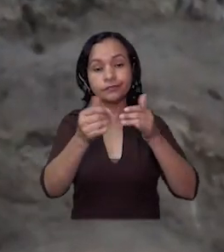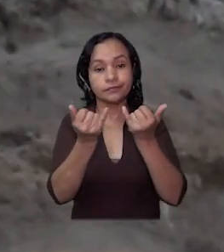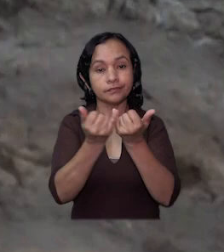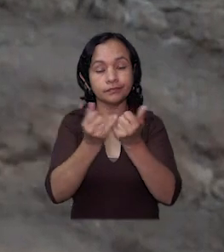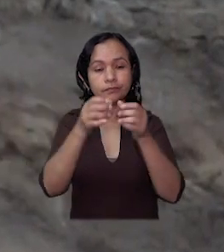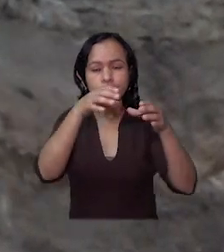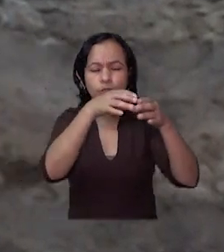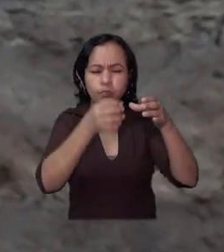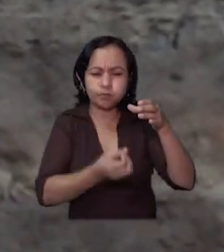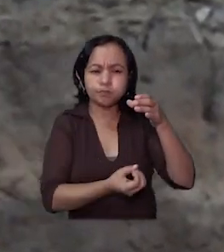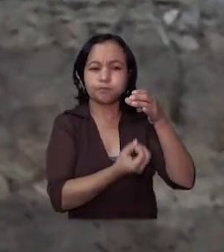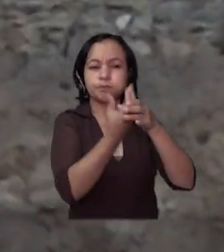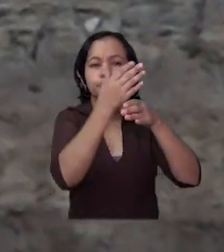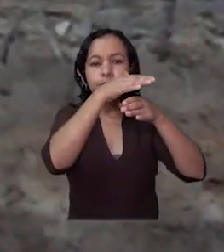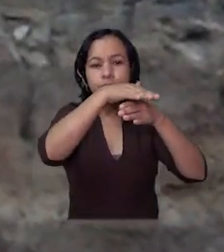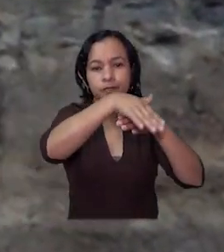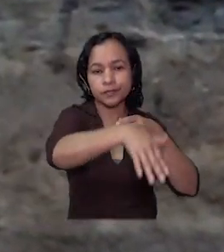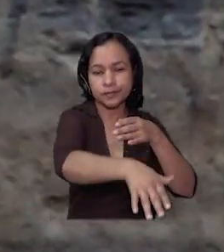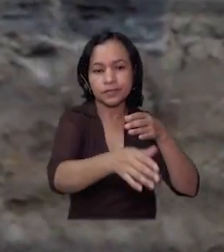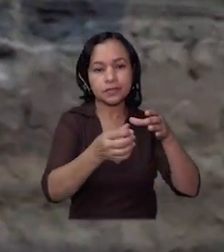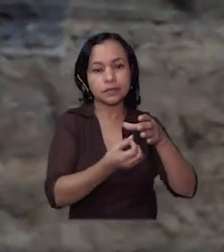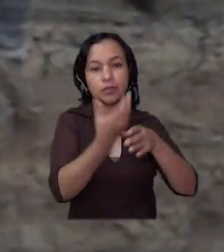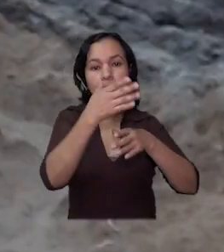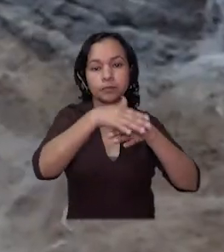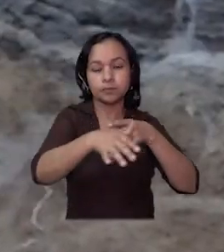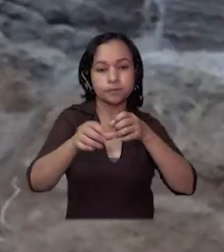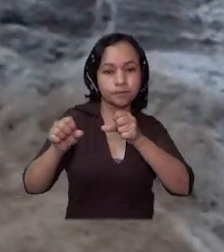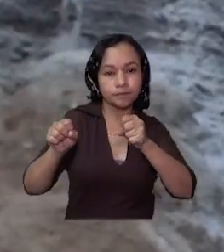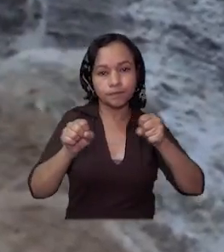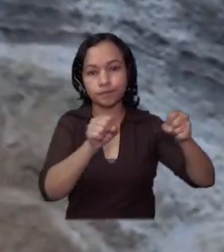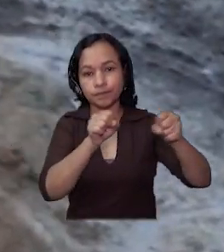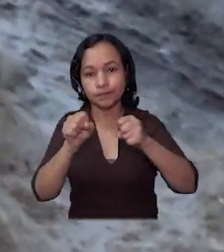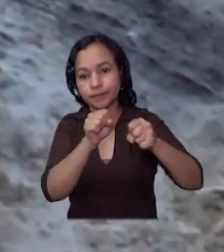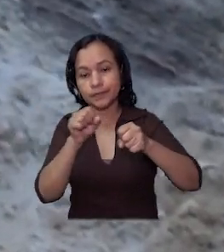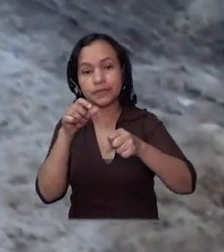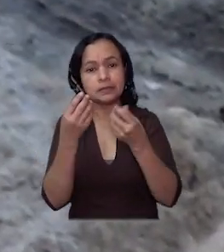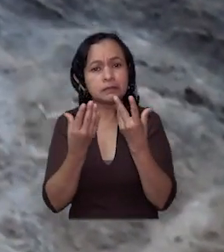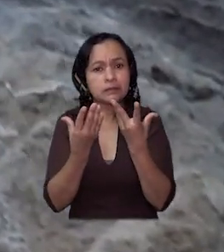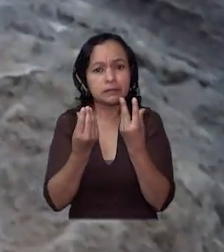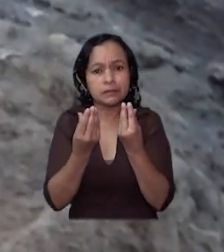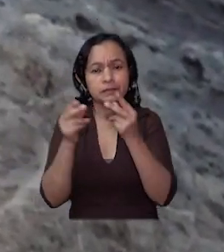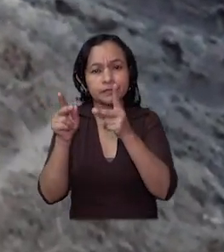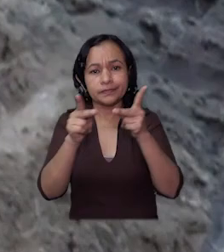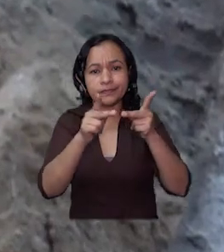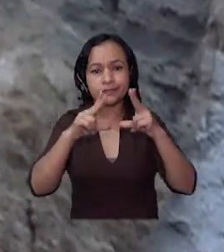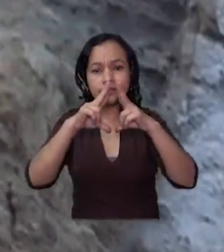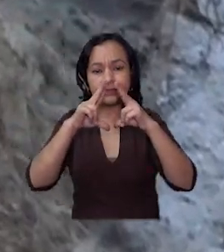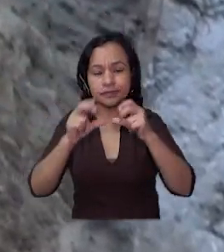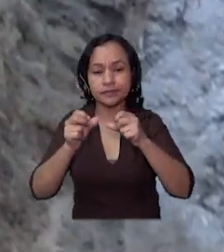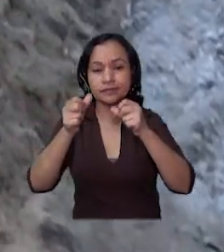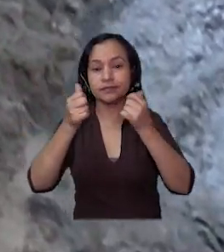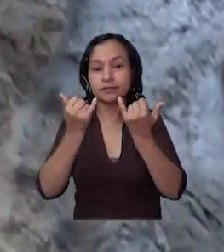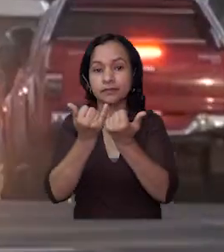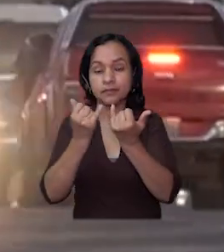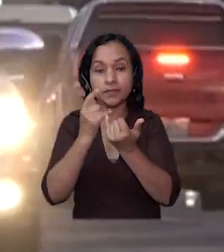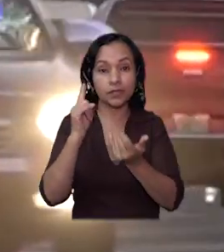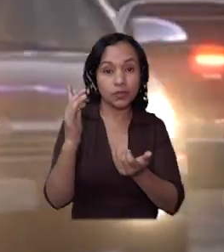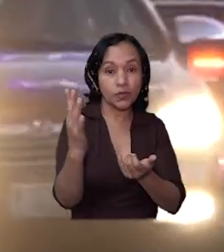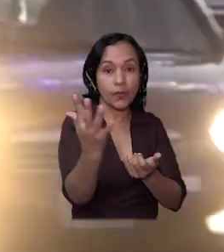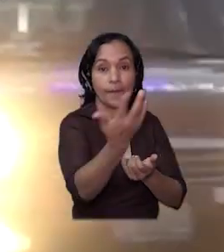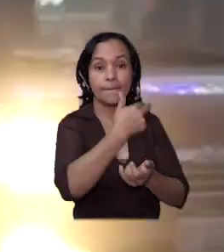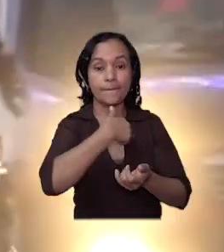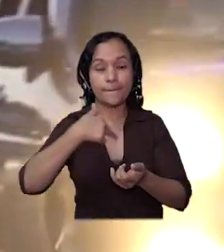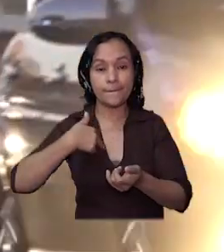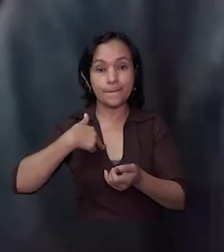el alineamiento volcánico en Jápa provocó una secuencia de sismo que puso en zozobra a los nicaragüenses a nivel nacional. Todo